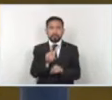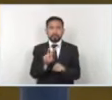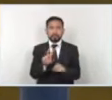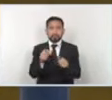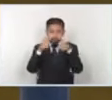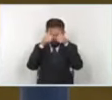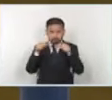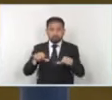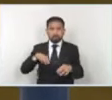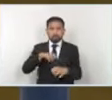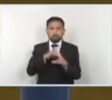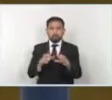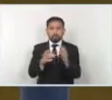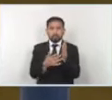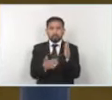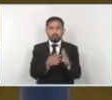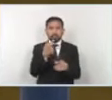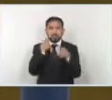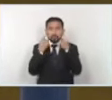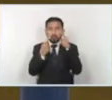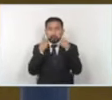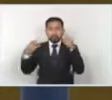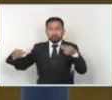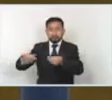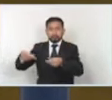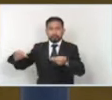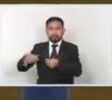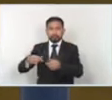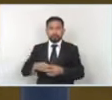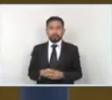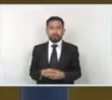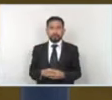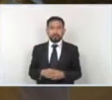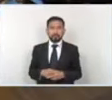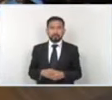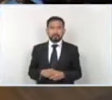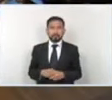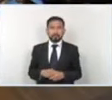favorable de la Comisión de Tecnología, Turismo e Inversión.